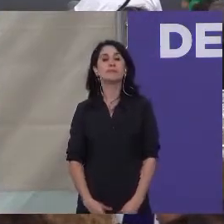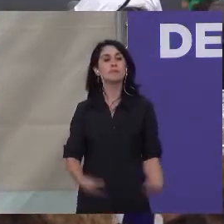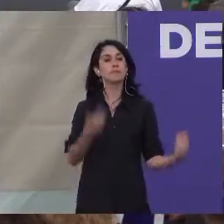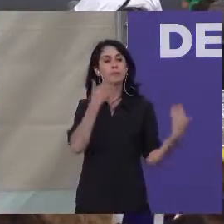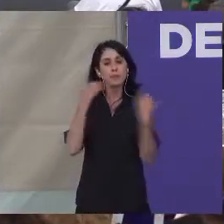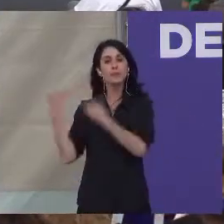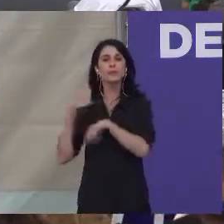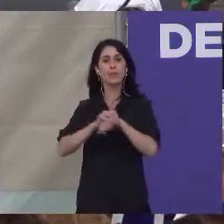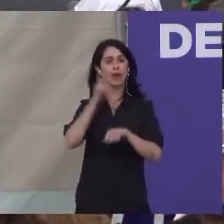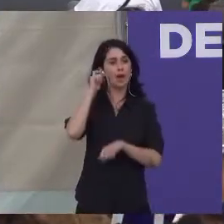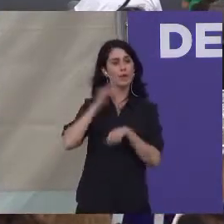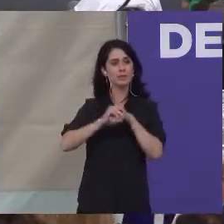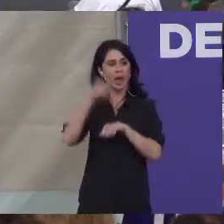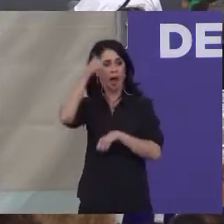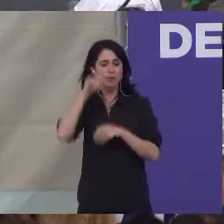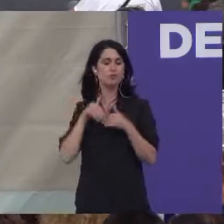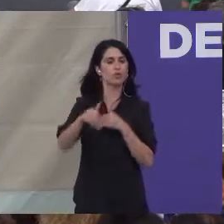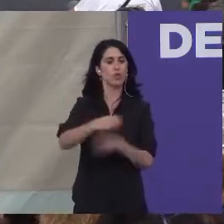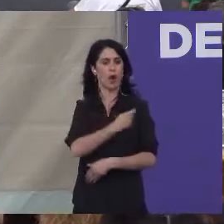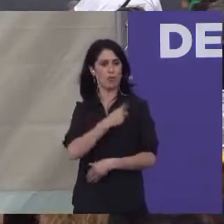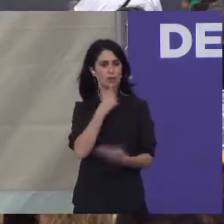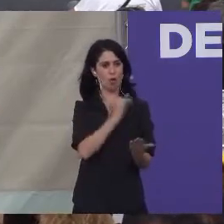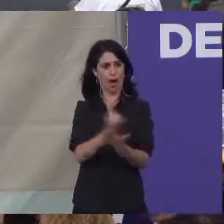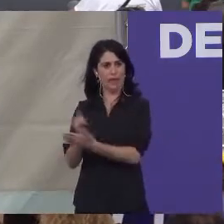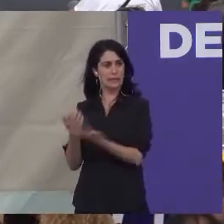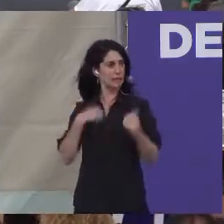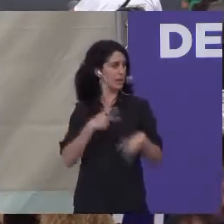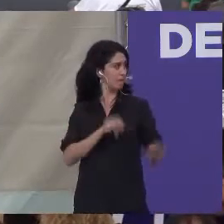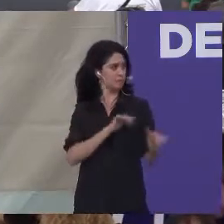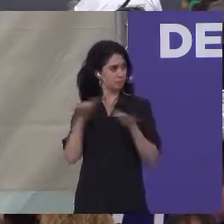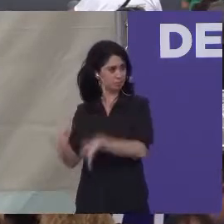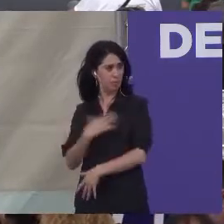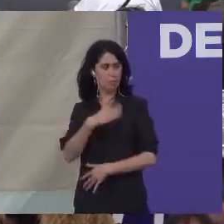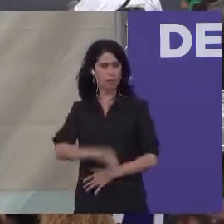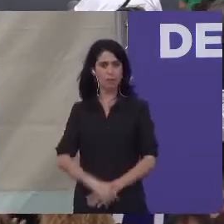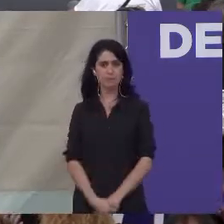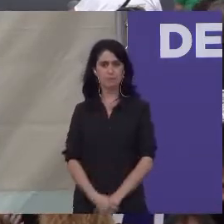Gràcies, amics i amigues de la futura Comissió de Garanties. Ja podeu baixar, si voleu.